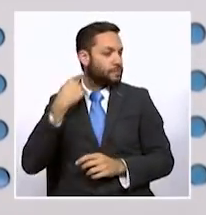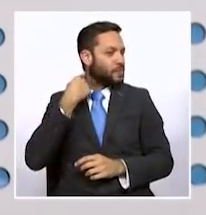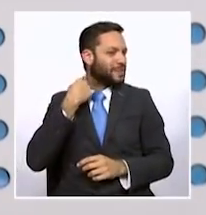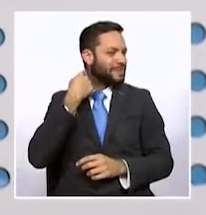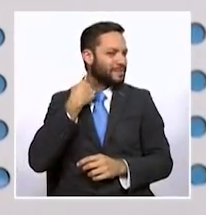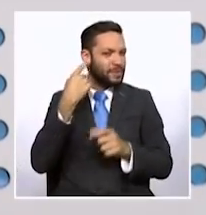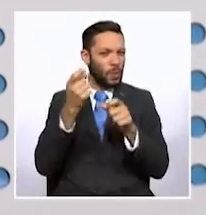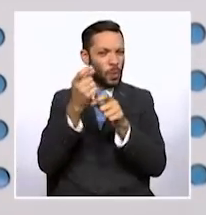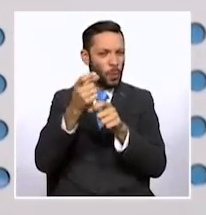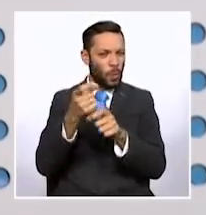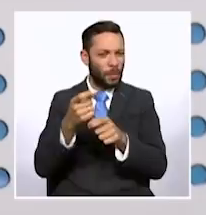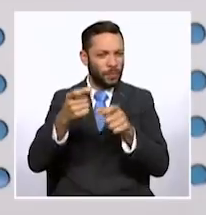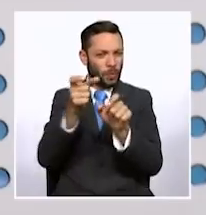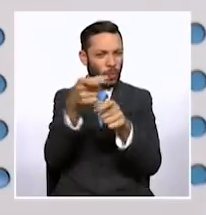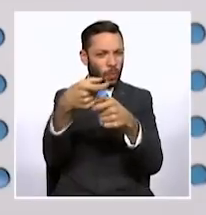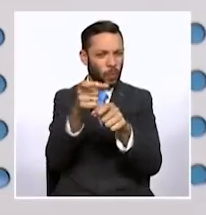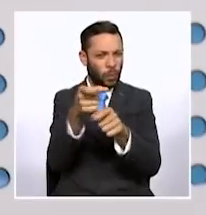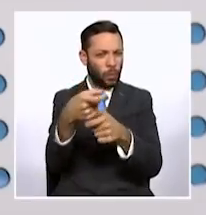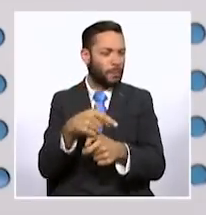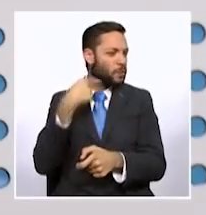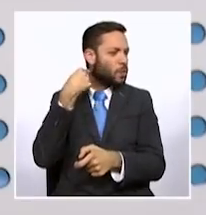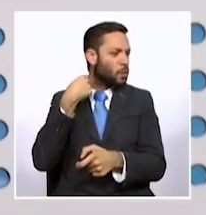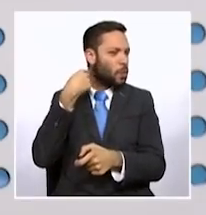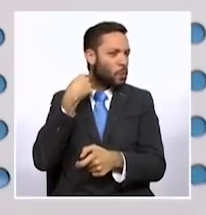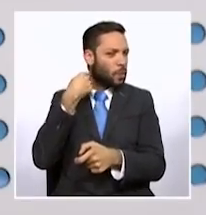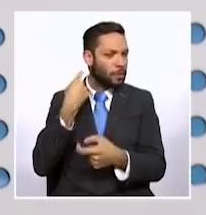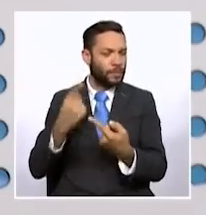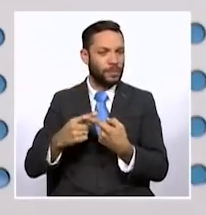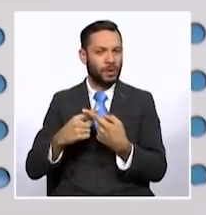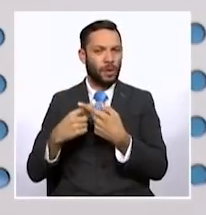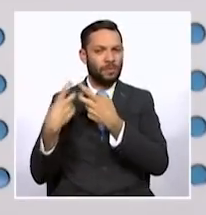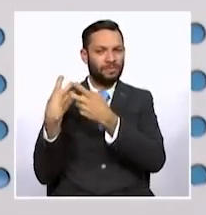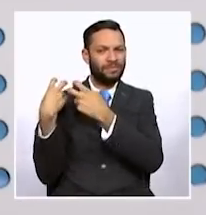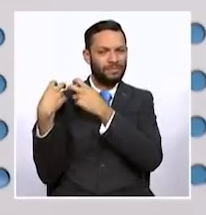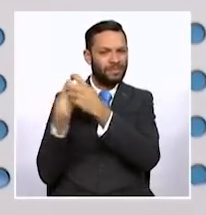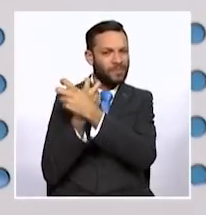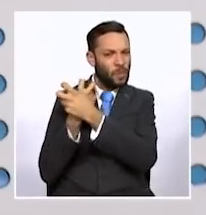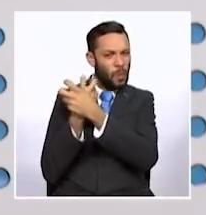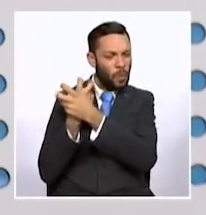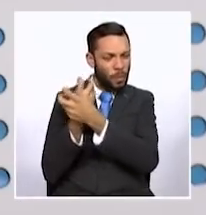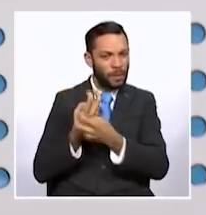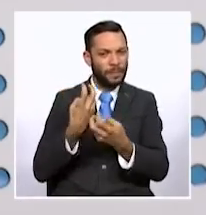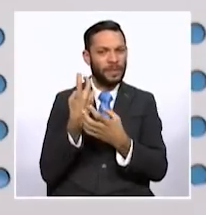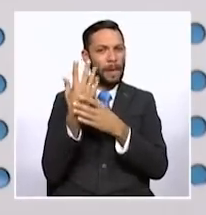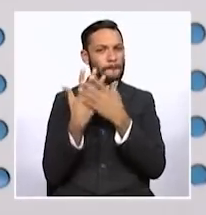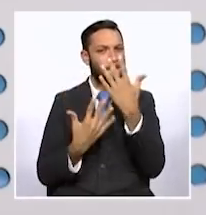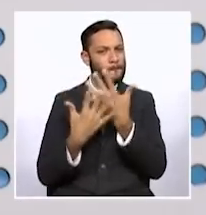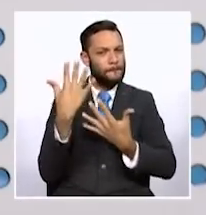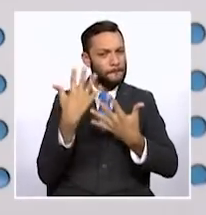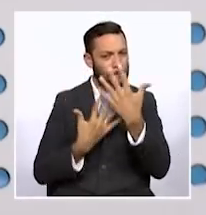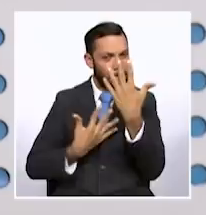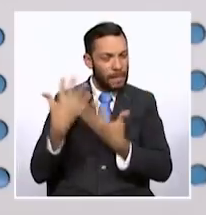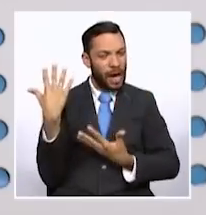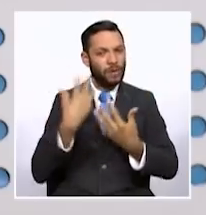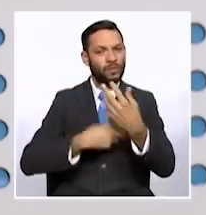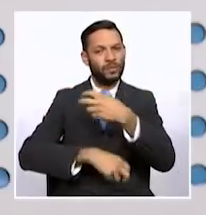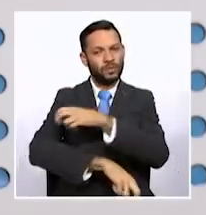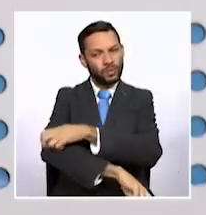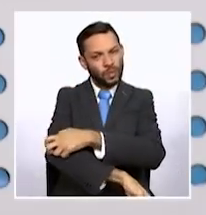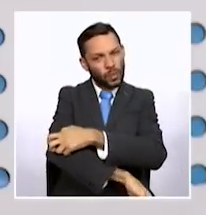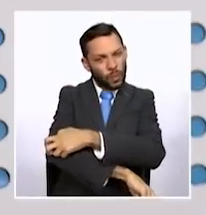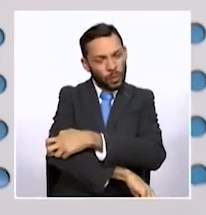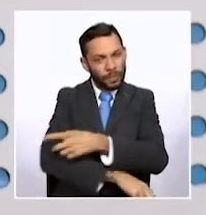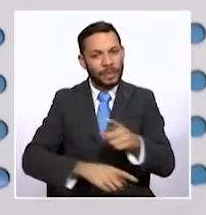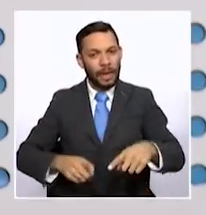y nos vamos directamente pues pasando por hombros, codos, manos, muñecas, antebrazos, en la parte de la pelvis,